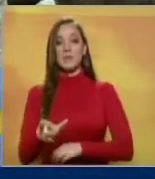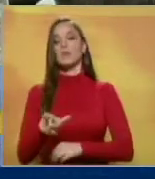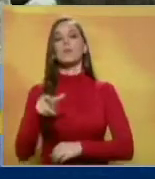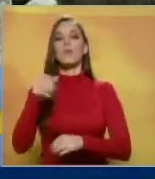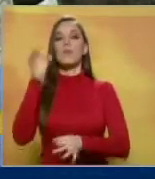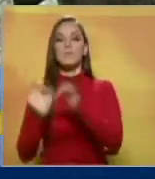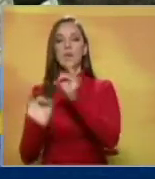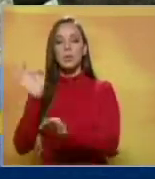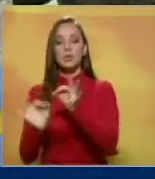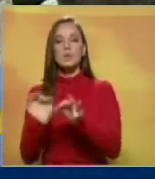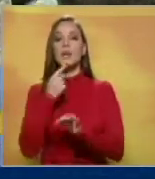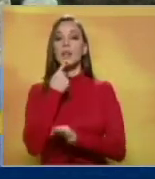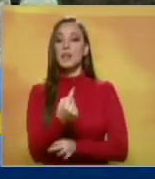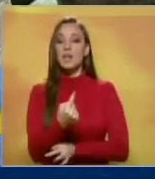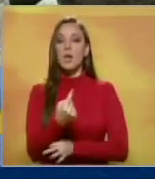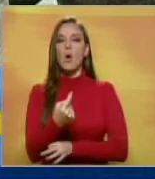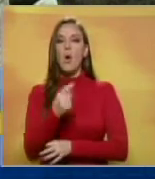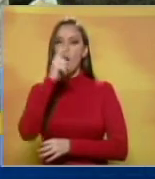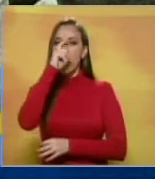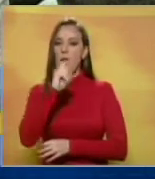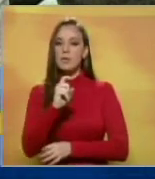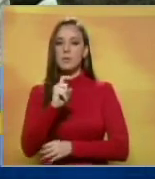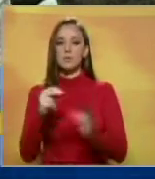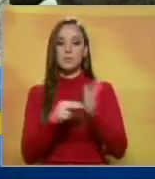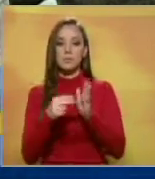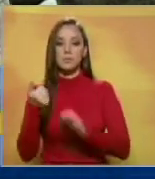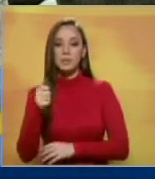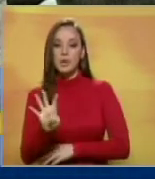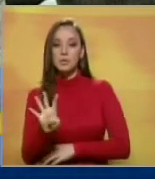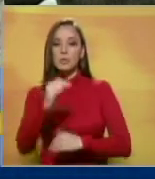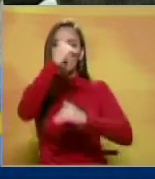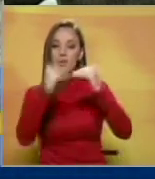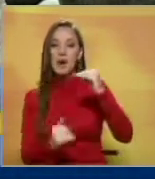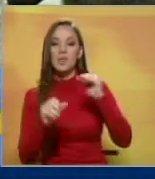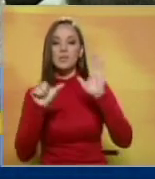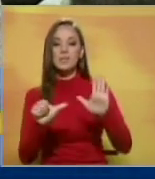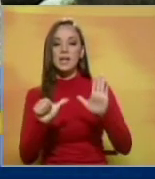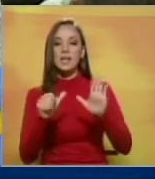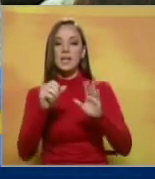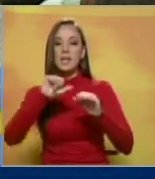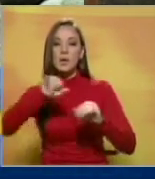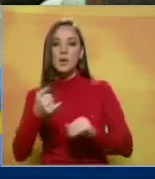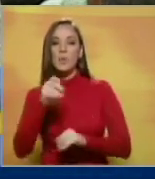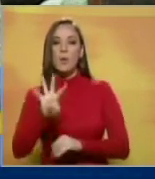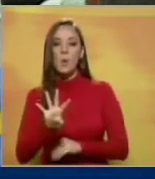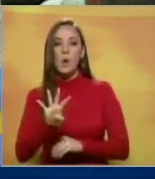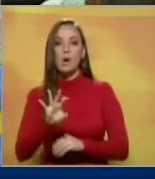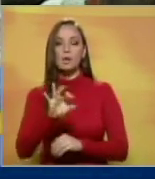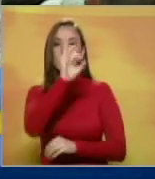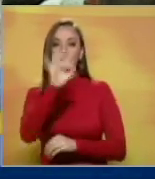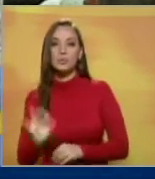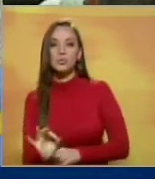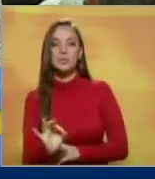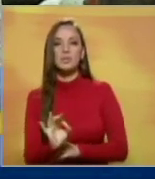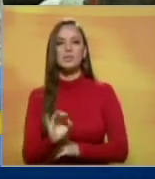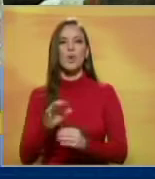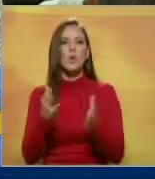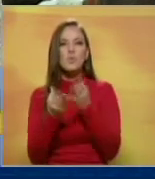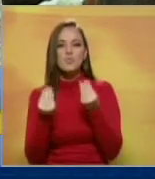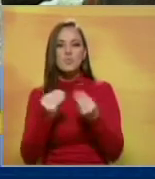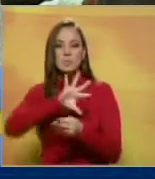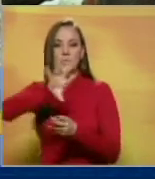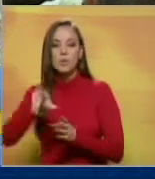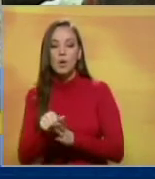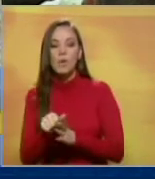de 14 6 % el robo de vehículos en todo el país con respecto al